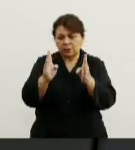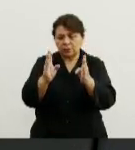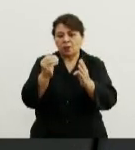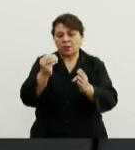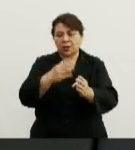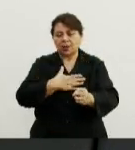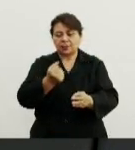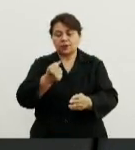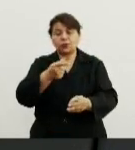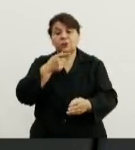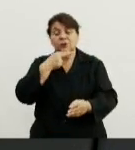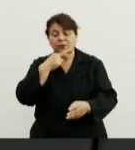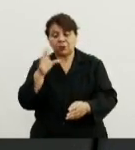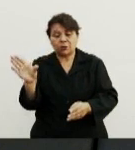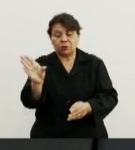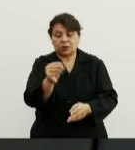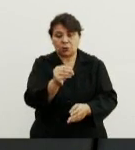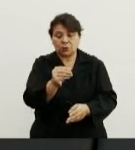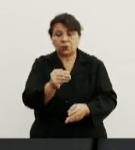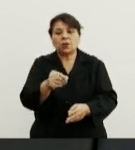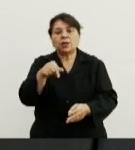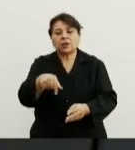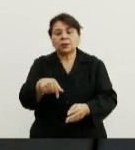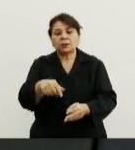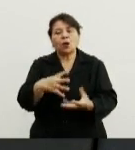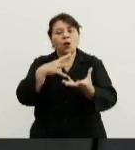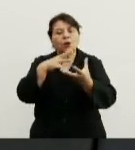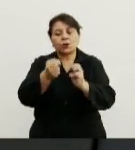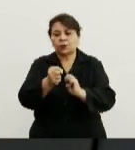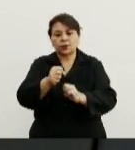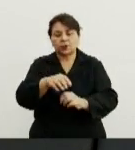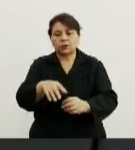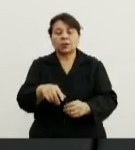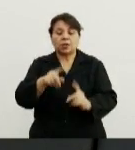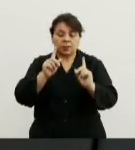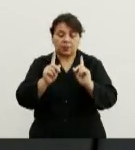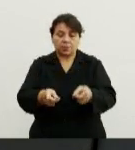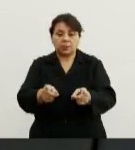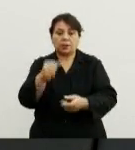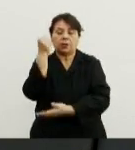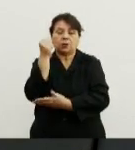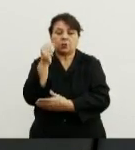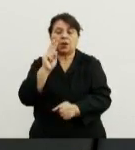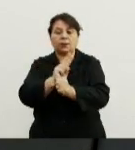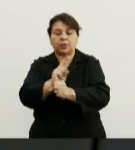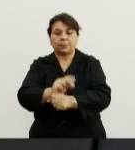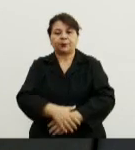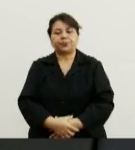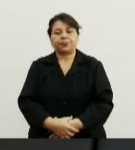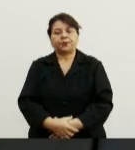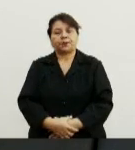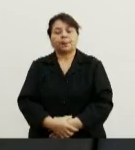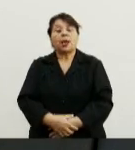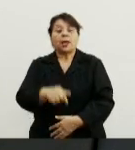de los sanjuaninos y evitar que se deteriore aún más nuestra economía sanjuanina dicho esto